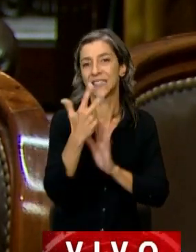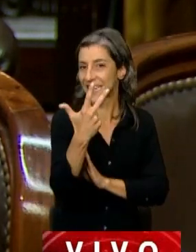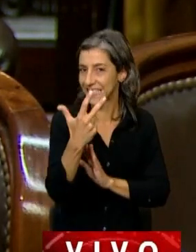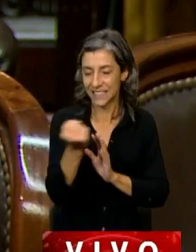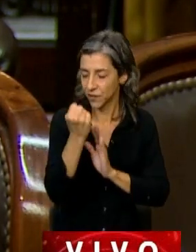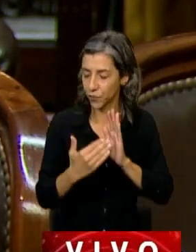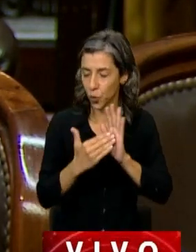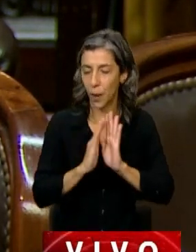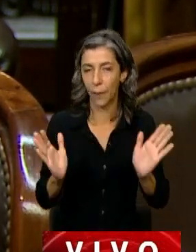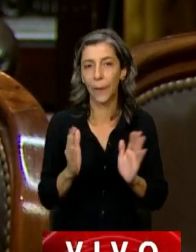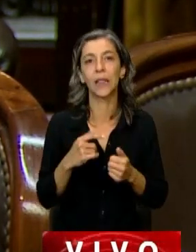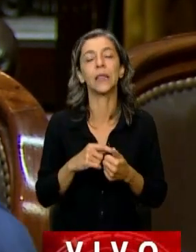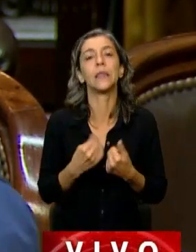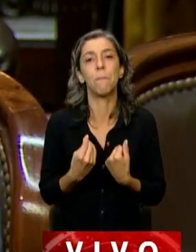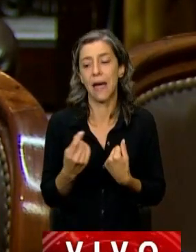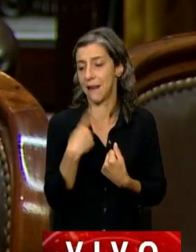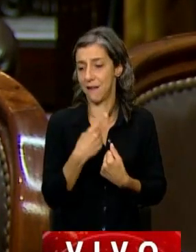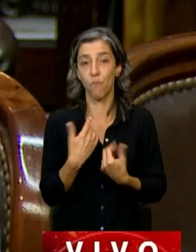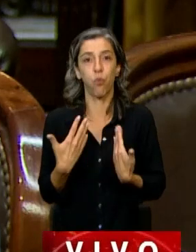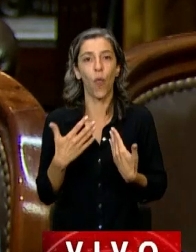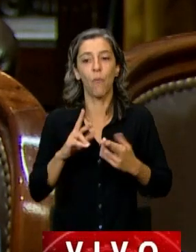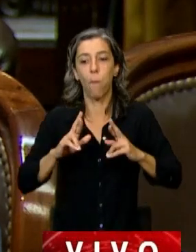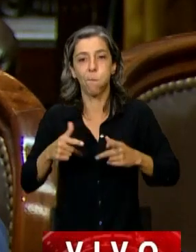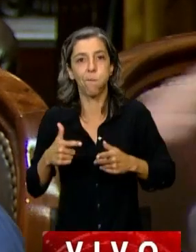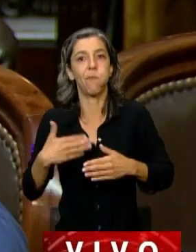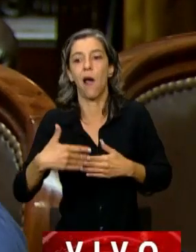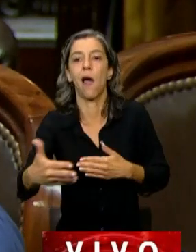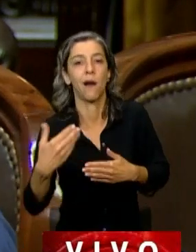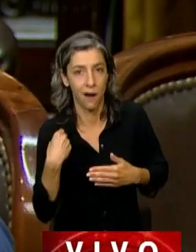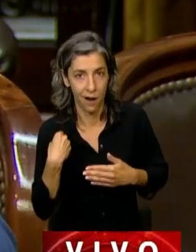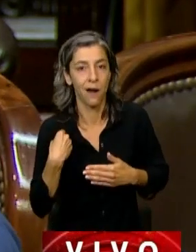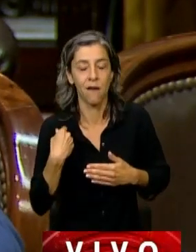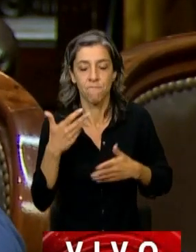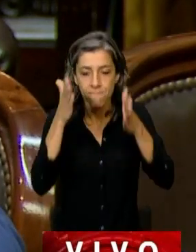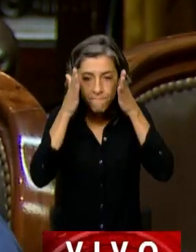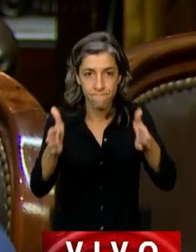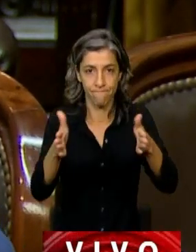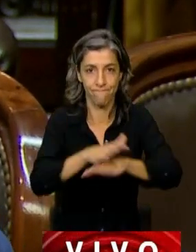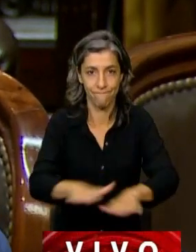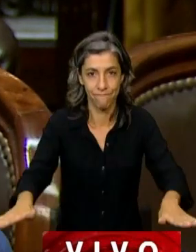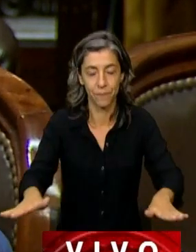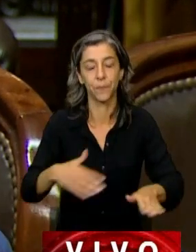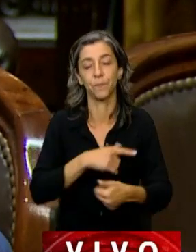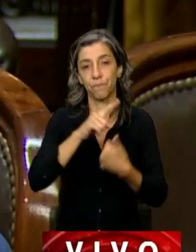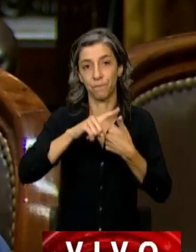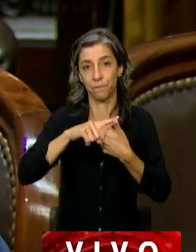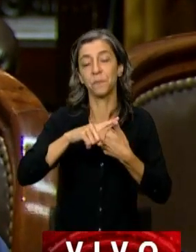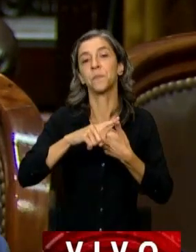podamos tener una política de la niñez mucho más amplia: